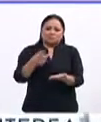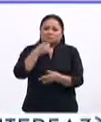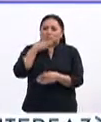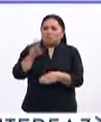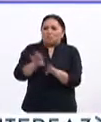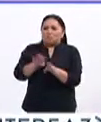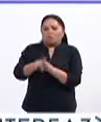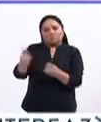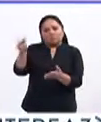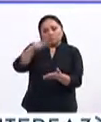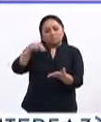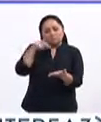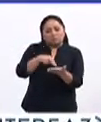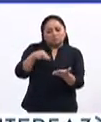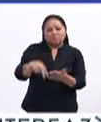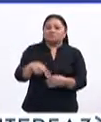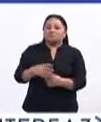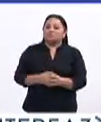sonoridad.